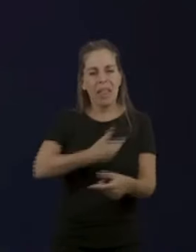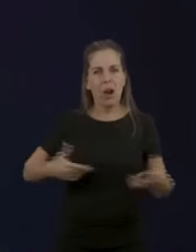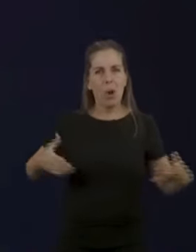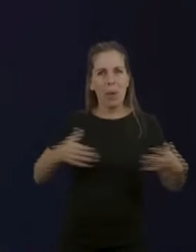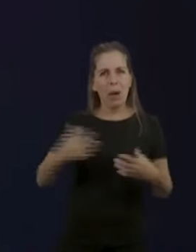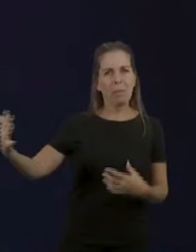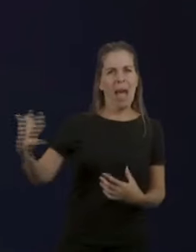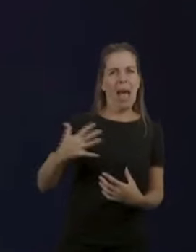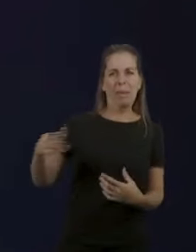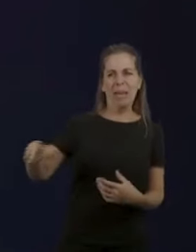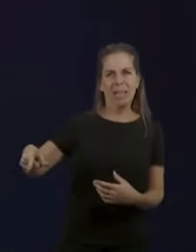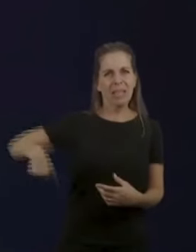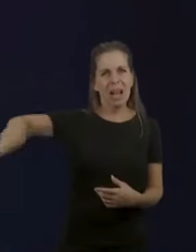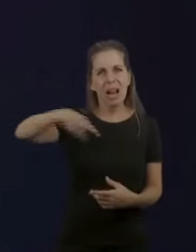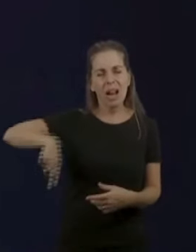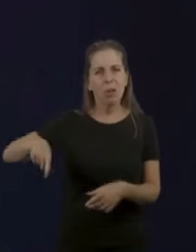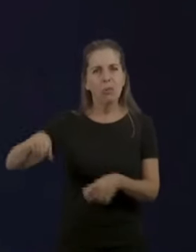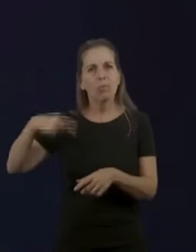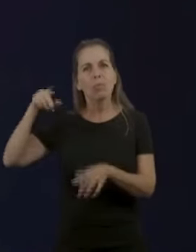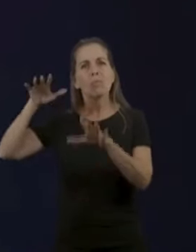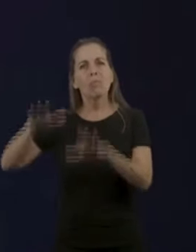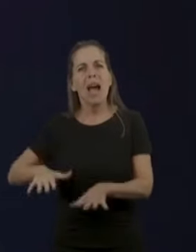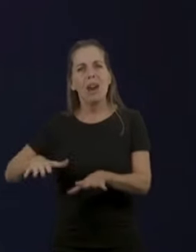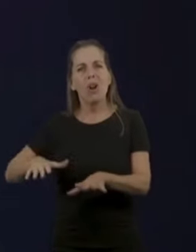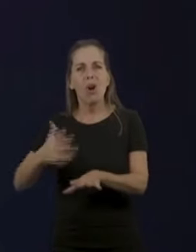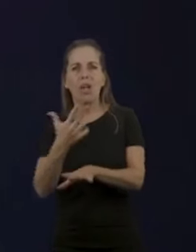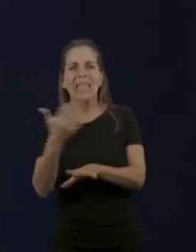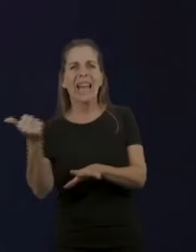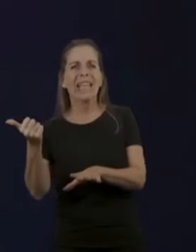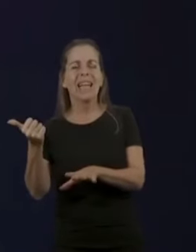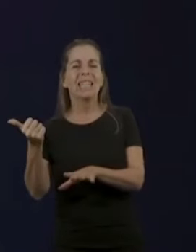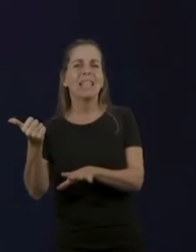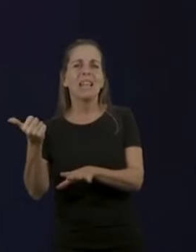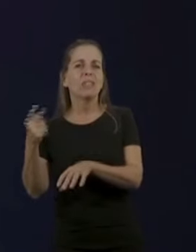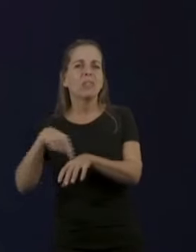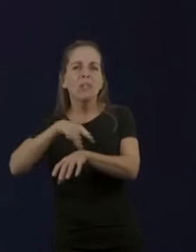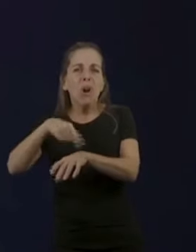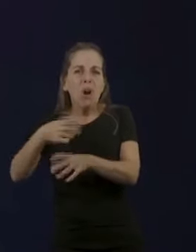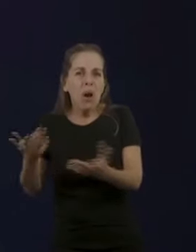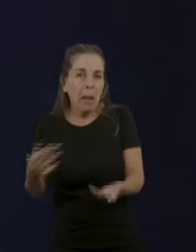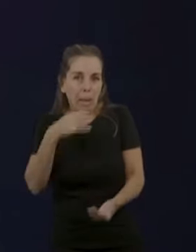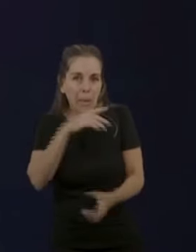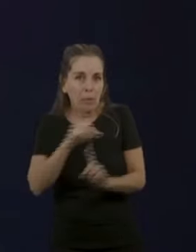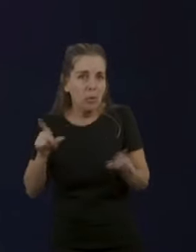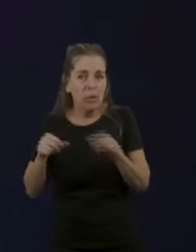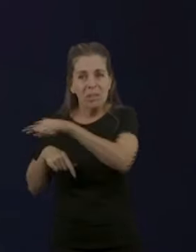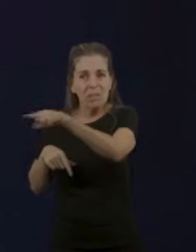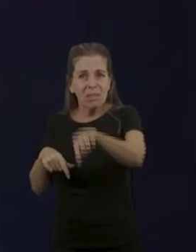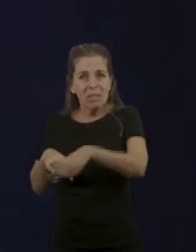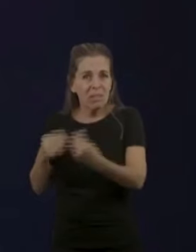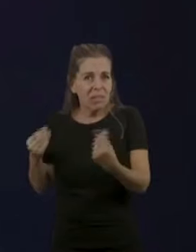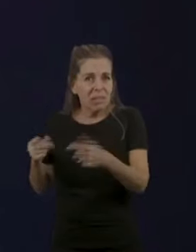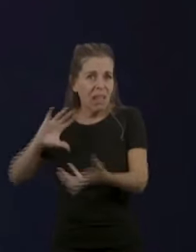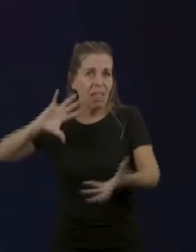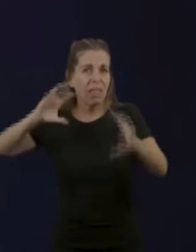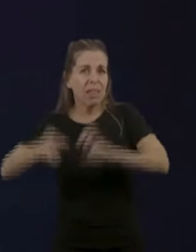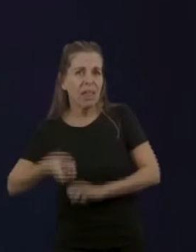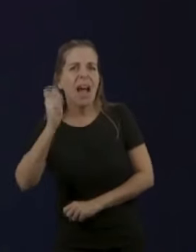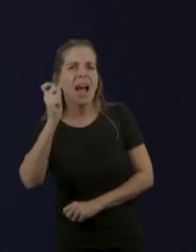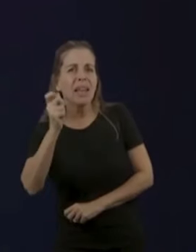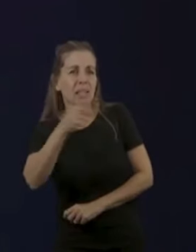36 horas y evidentemente sin entender muy bien que a los que perjudican son a los que más necesitan